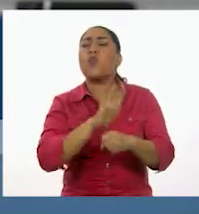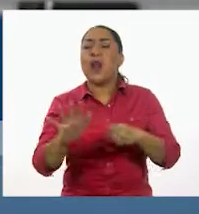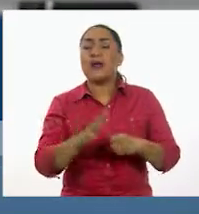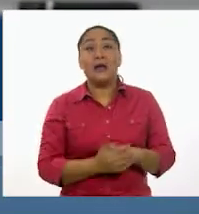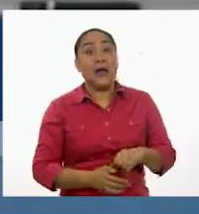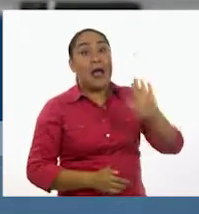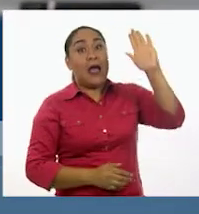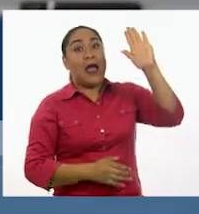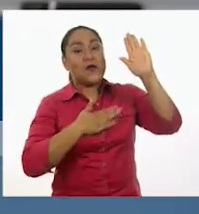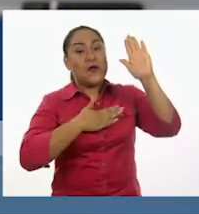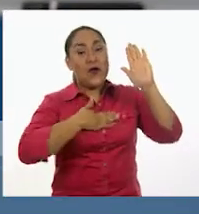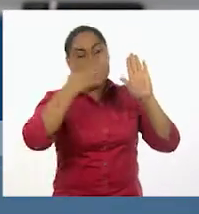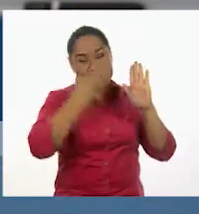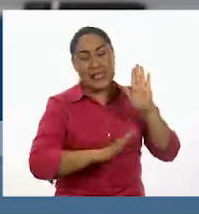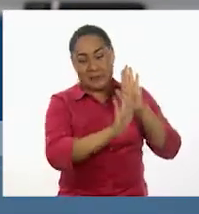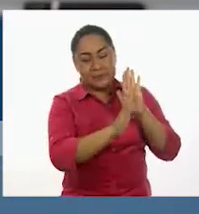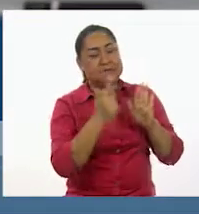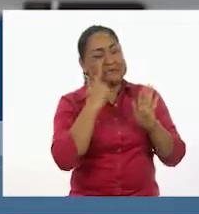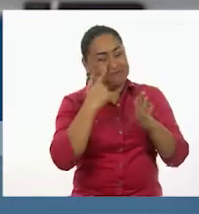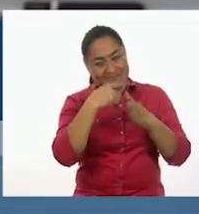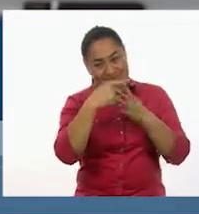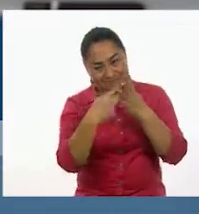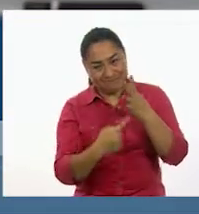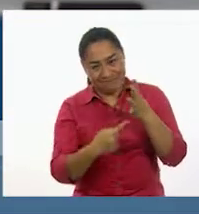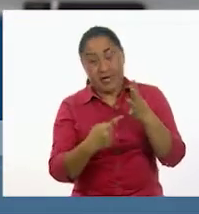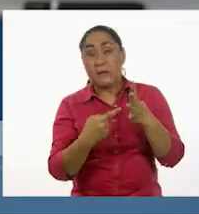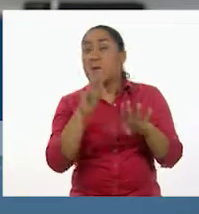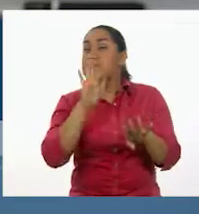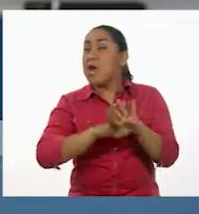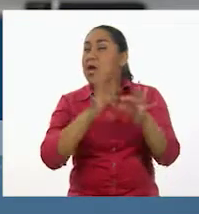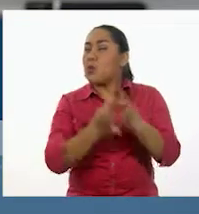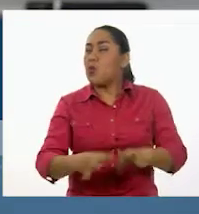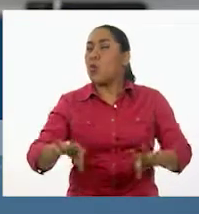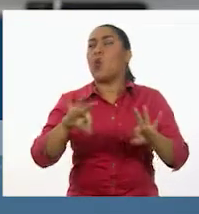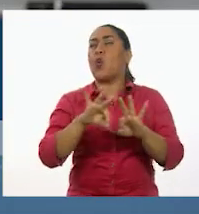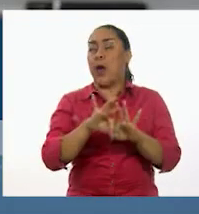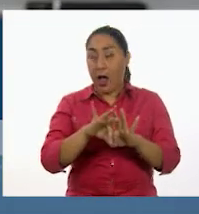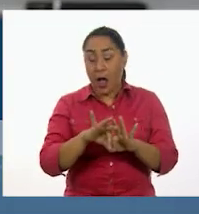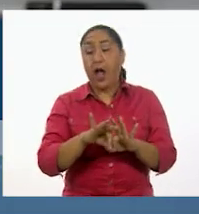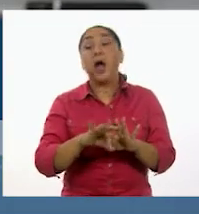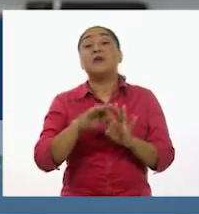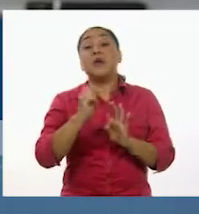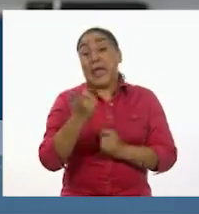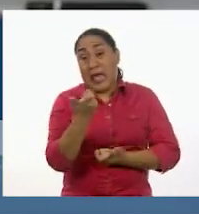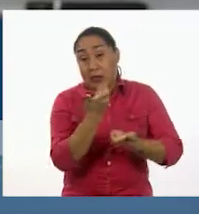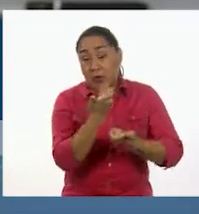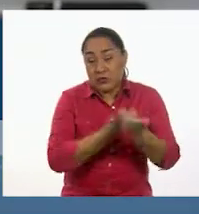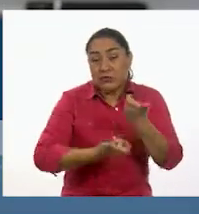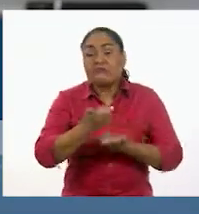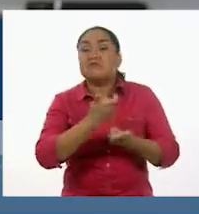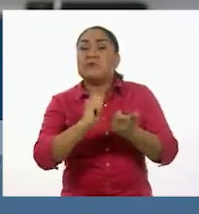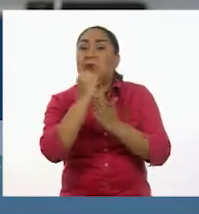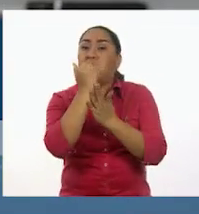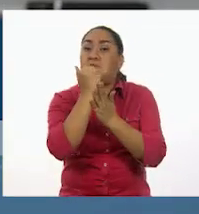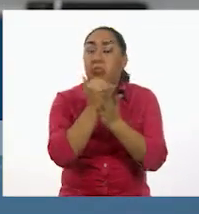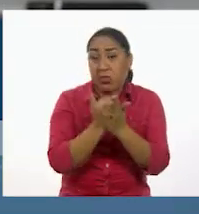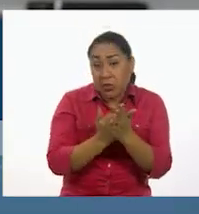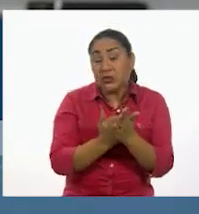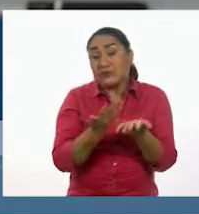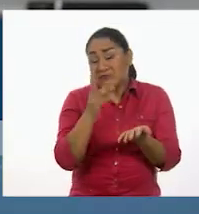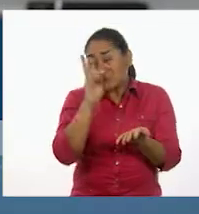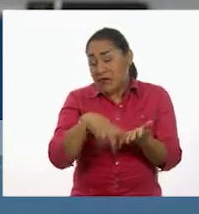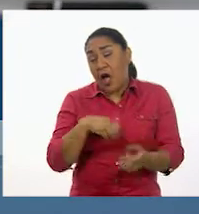sé! A Bueno, ver. fueron varias cosas, pero las más importantes fueron que la economía estaba muy debilitada, porque